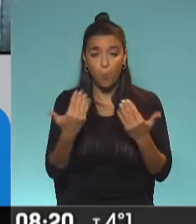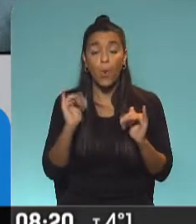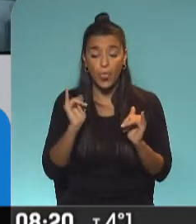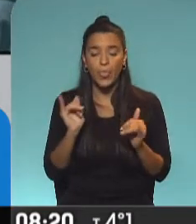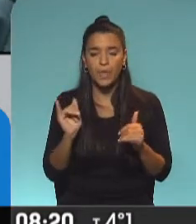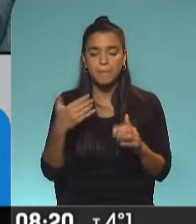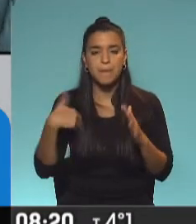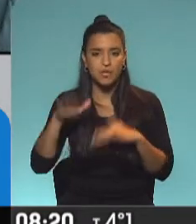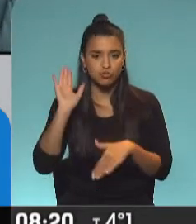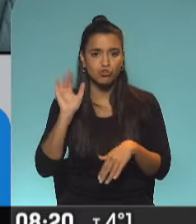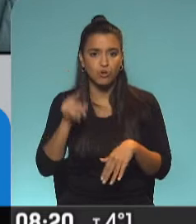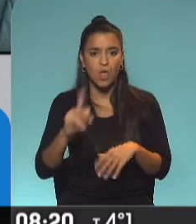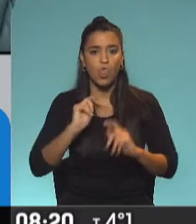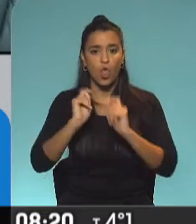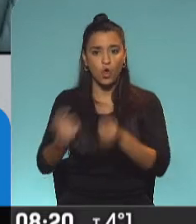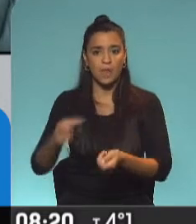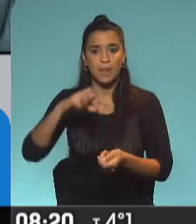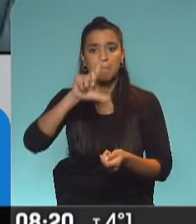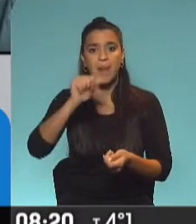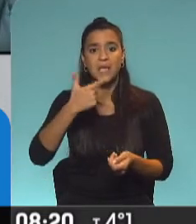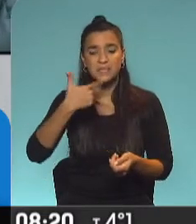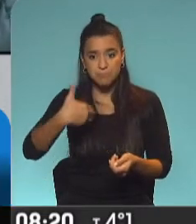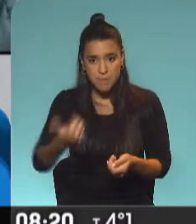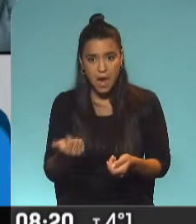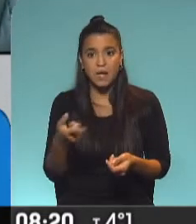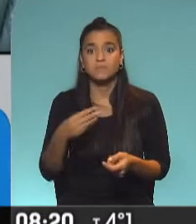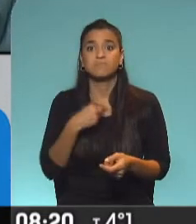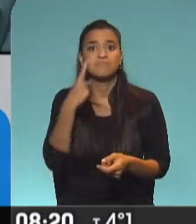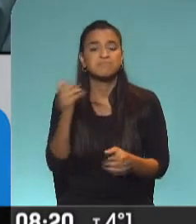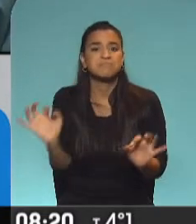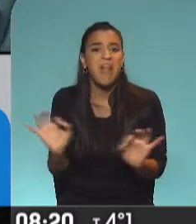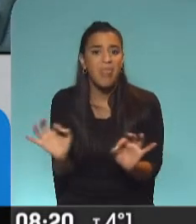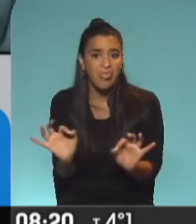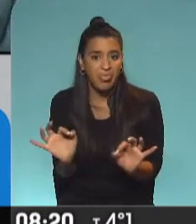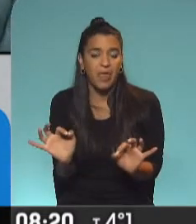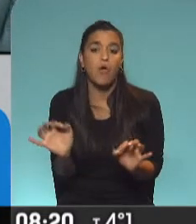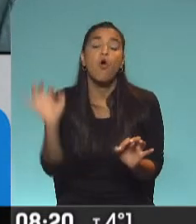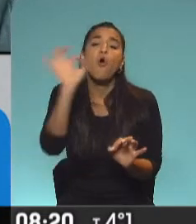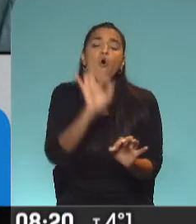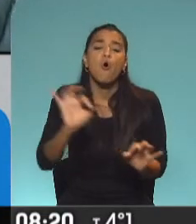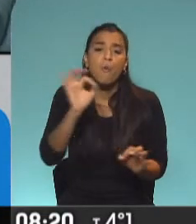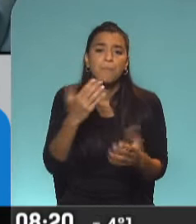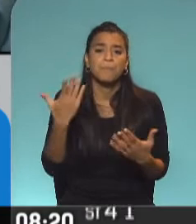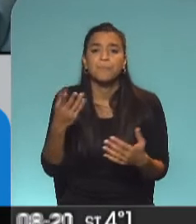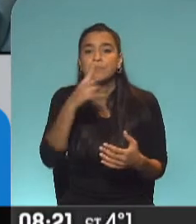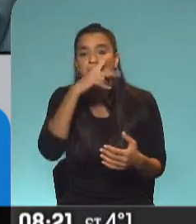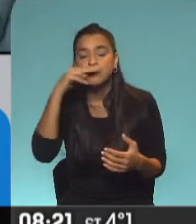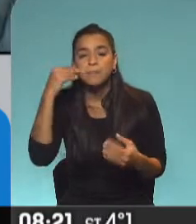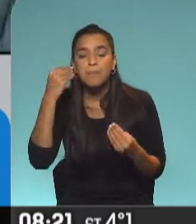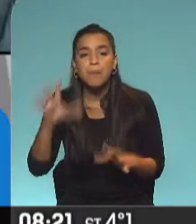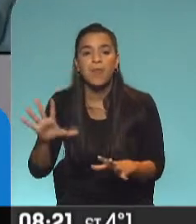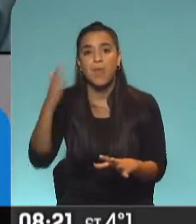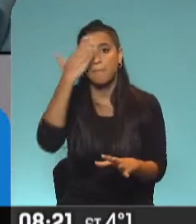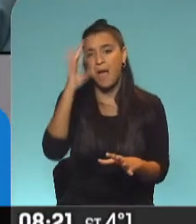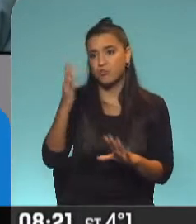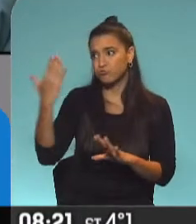Sí. La mayoría de los donantes de plasma fueron asintomáticos o tenían la pérdida de olfato en el mes de